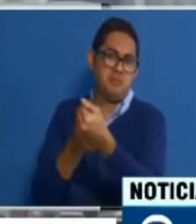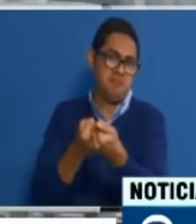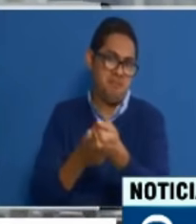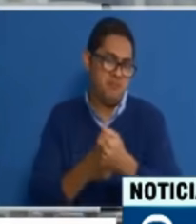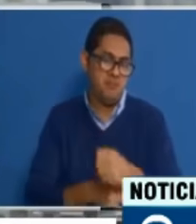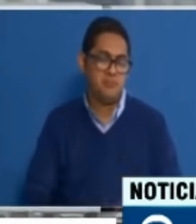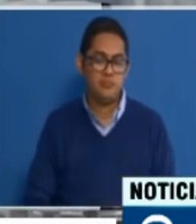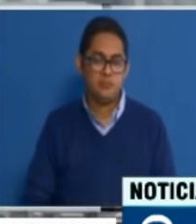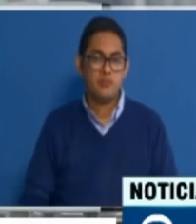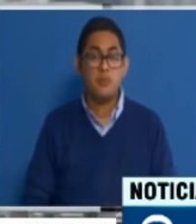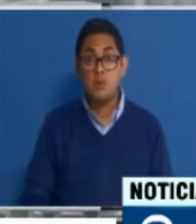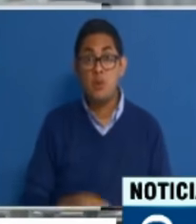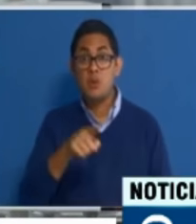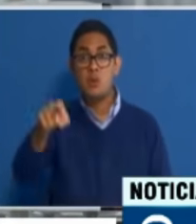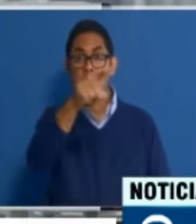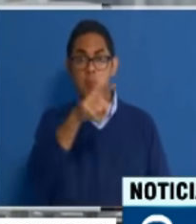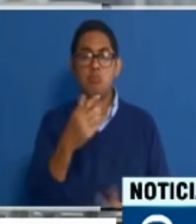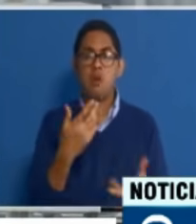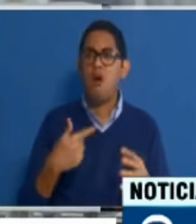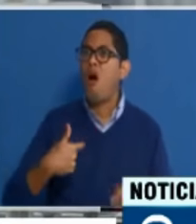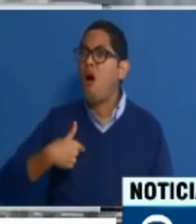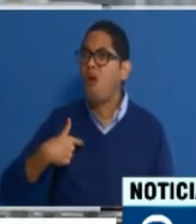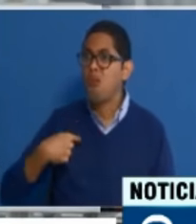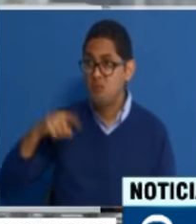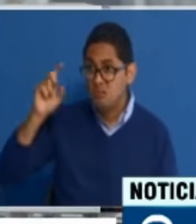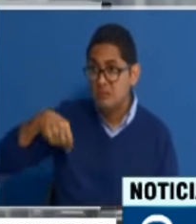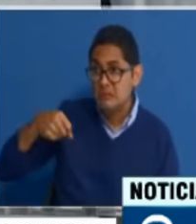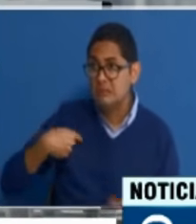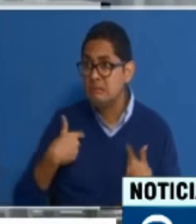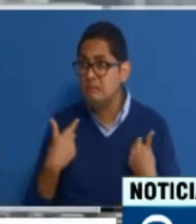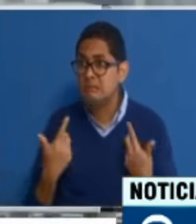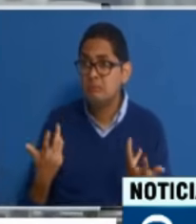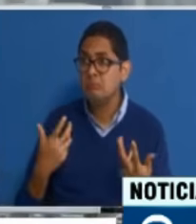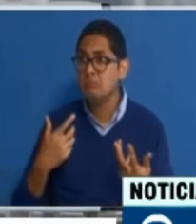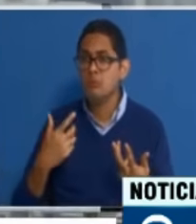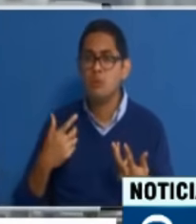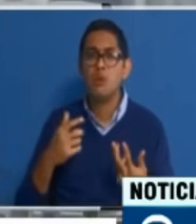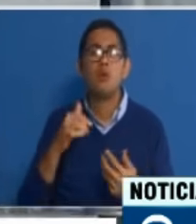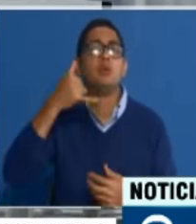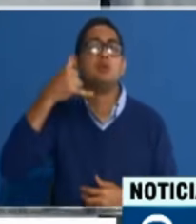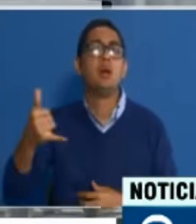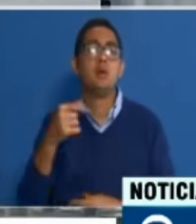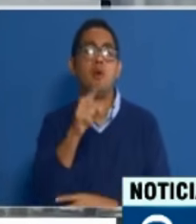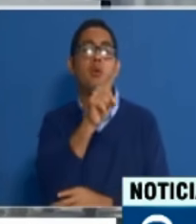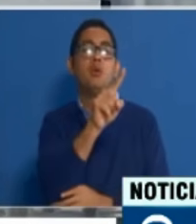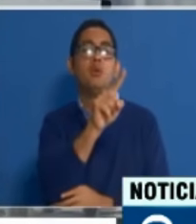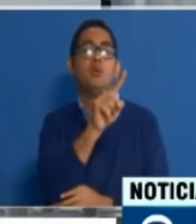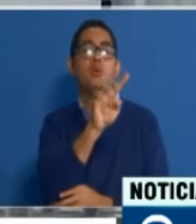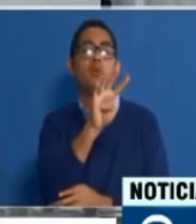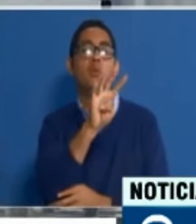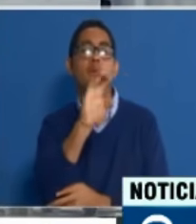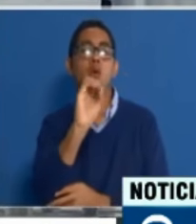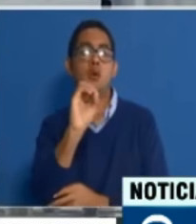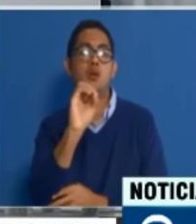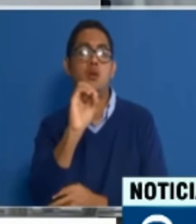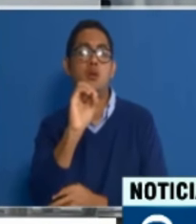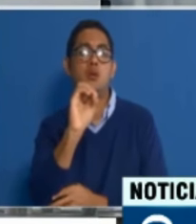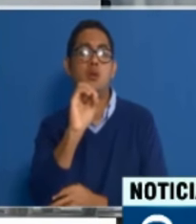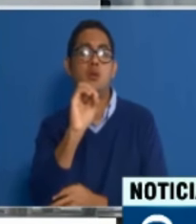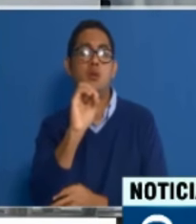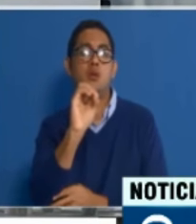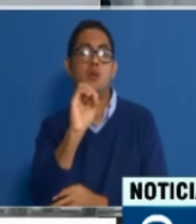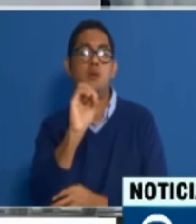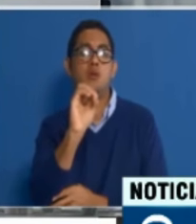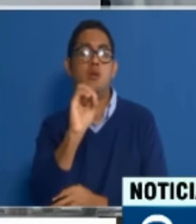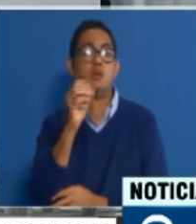para verificarse. Pueden llamar al 140. Para